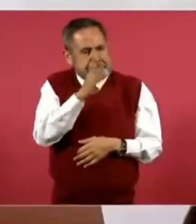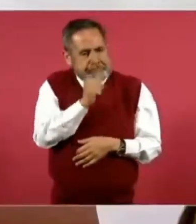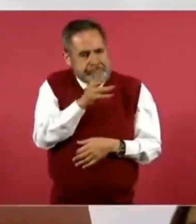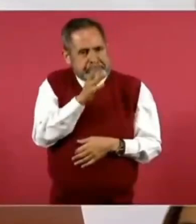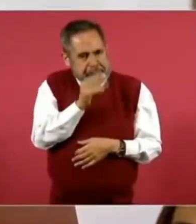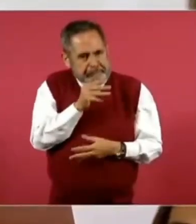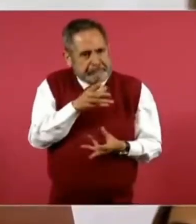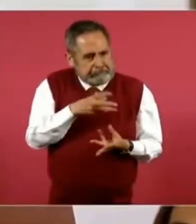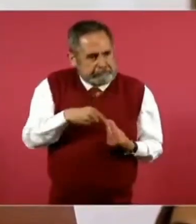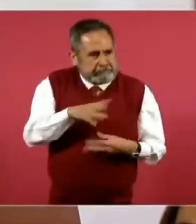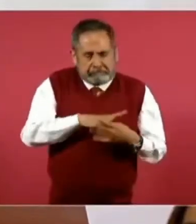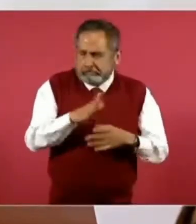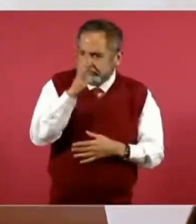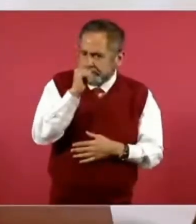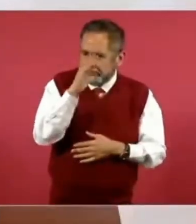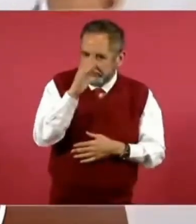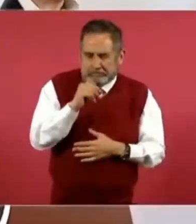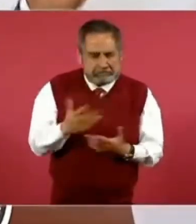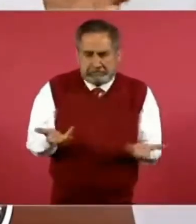porque